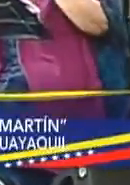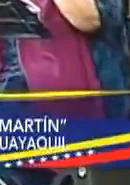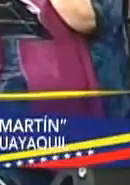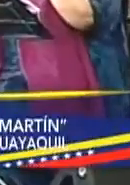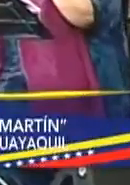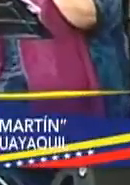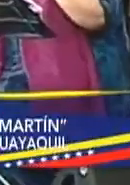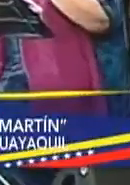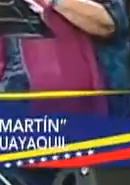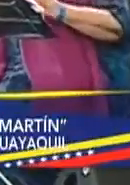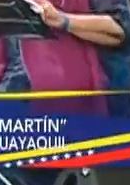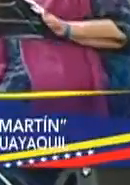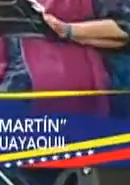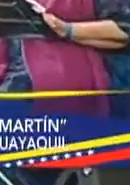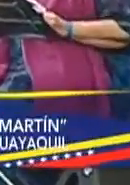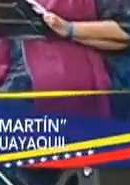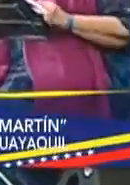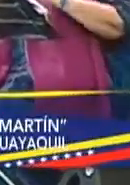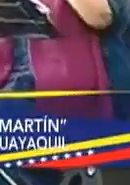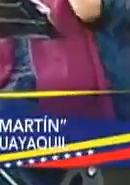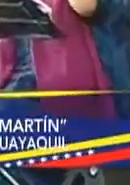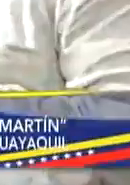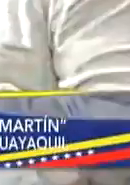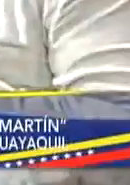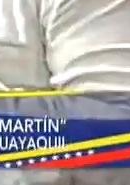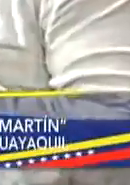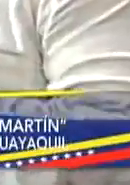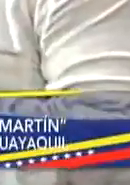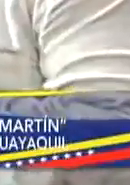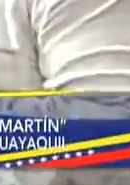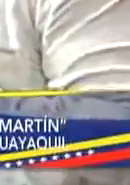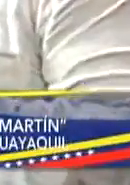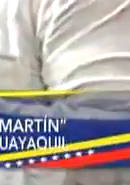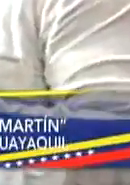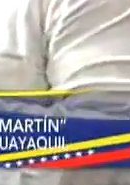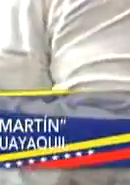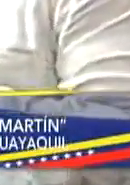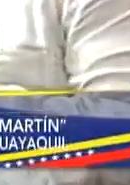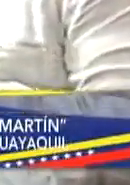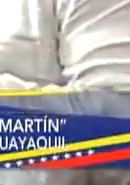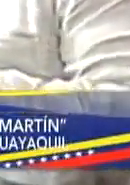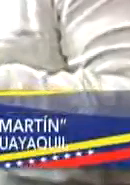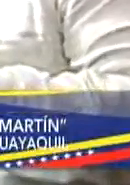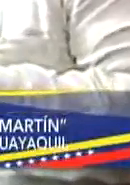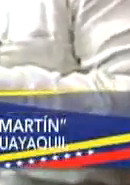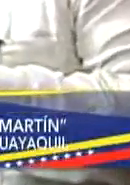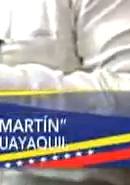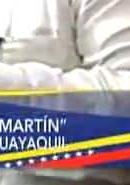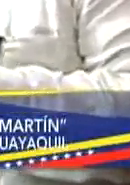costuras, mi madre borda blancuras con sus estambres en filo.